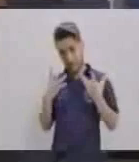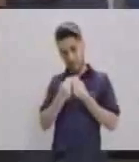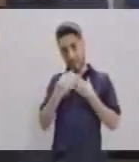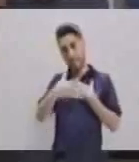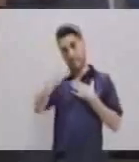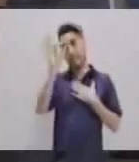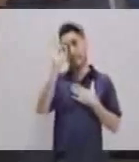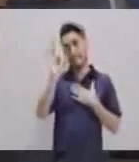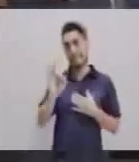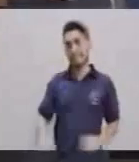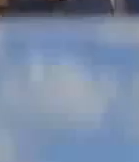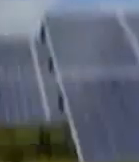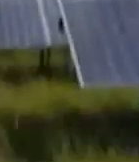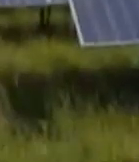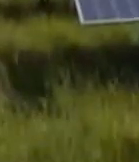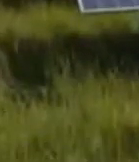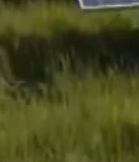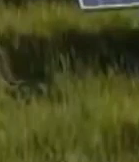juntos saldremos adelante.